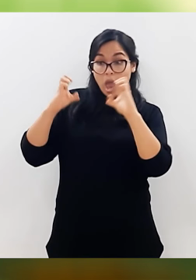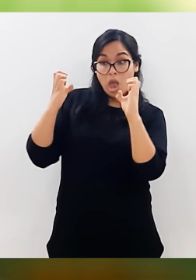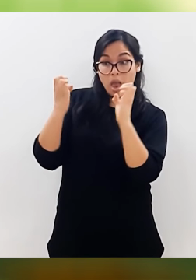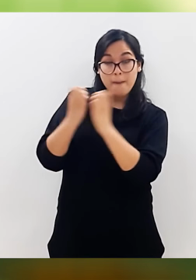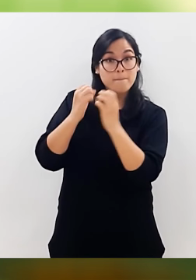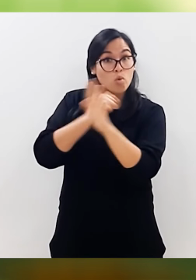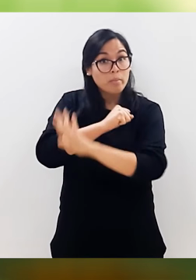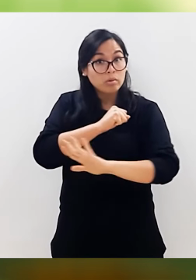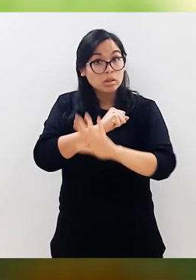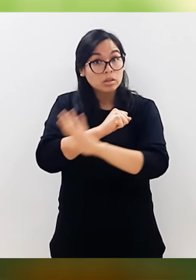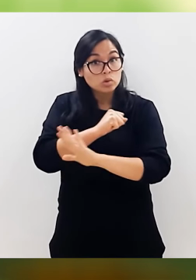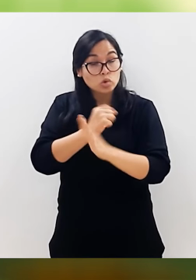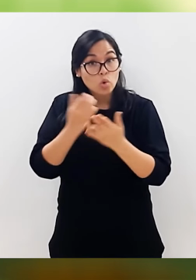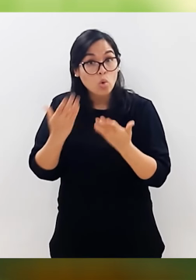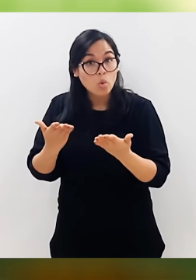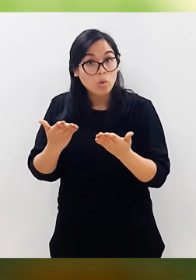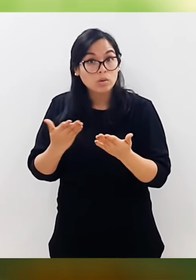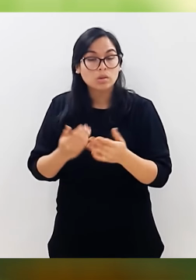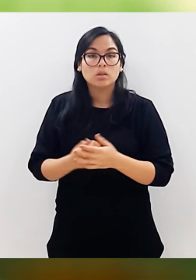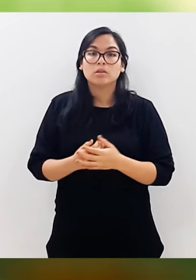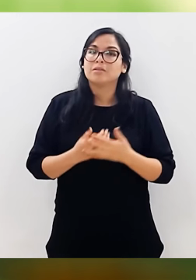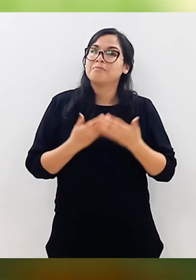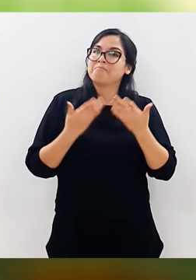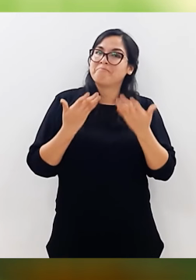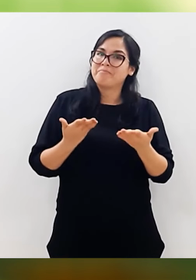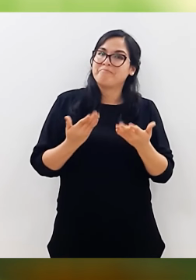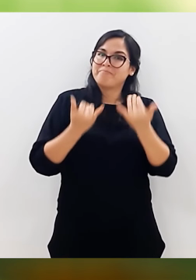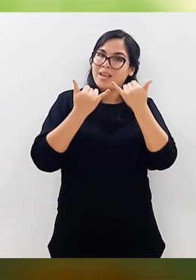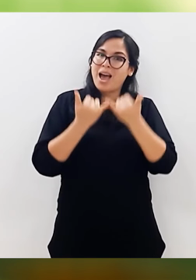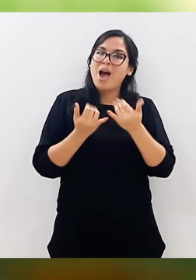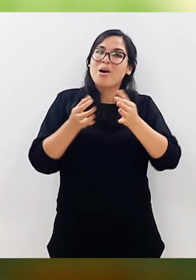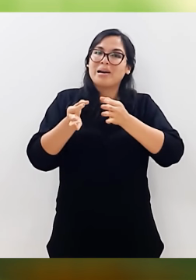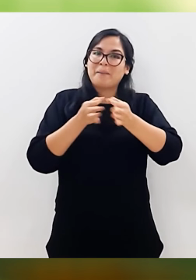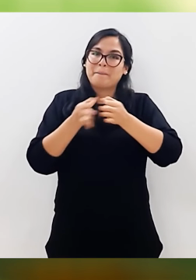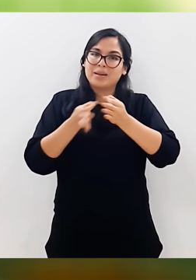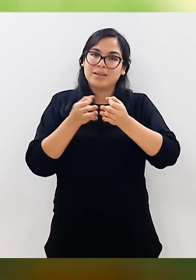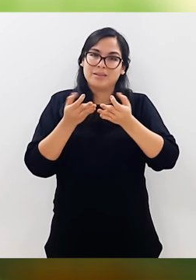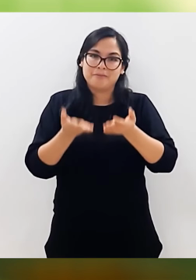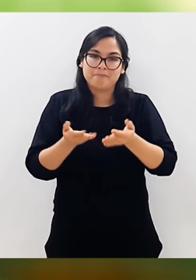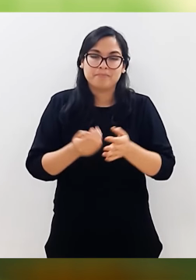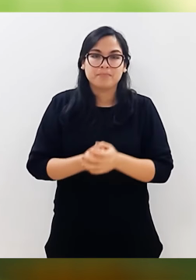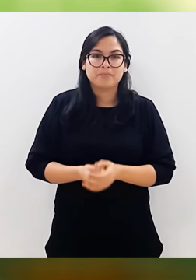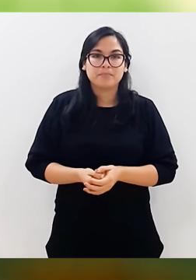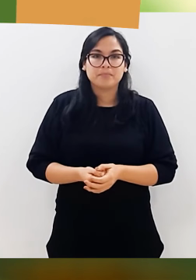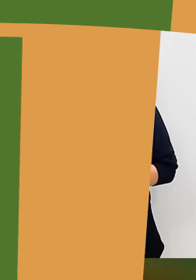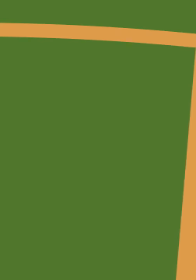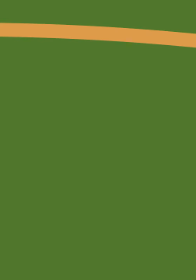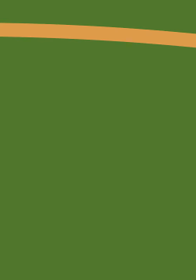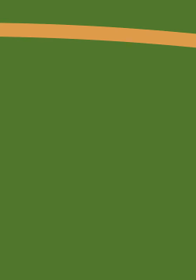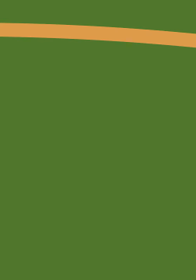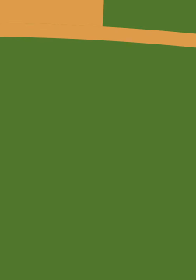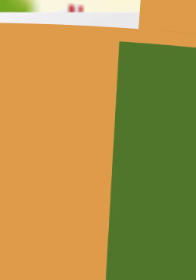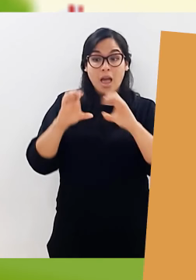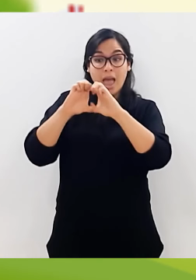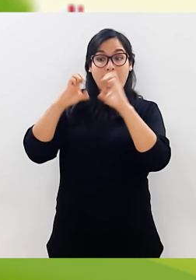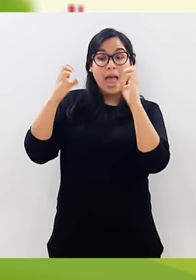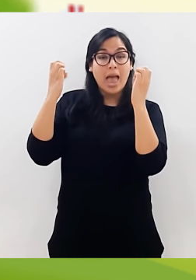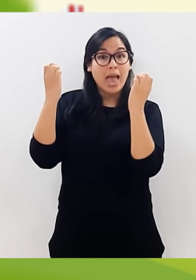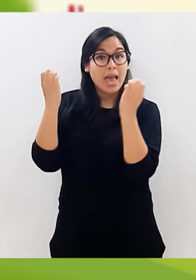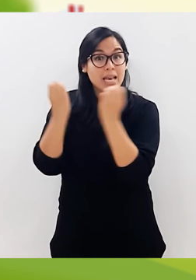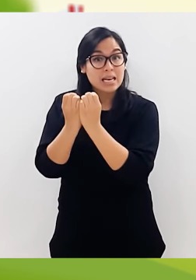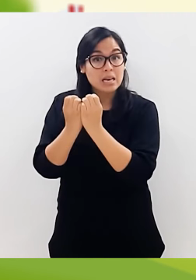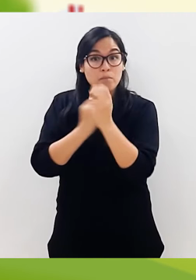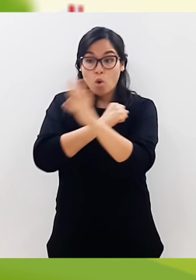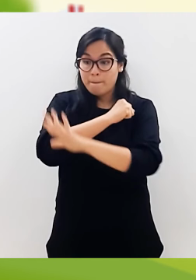de protección comunitaria? Pues, se los voy a explicar. Un